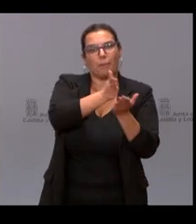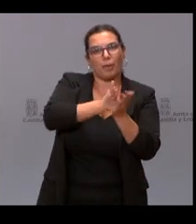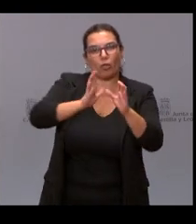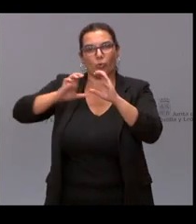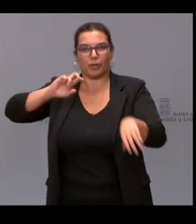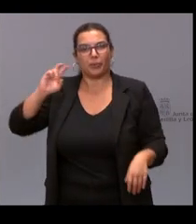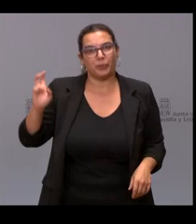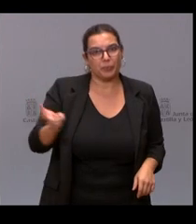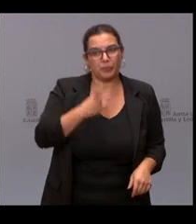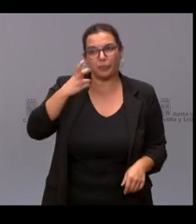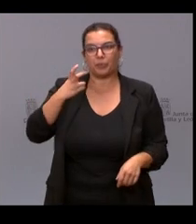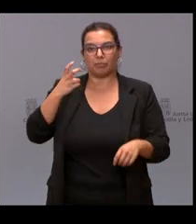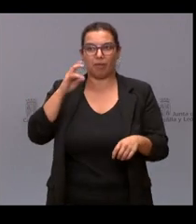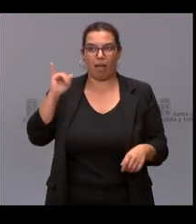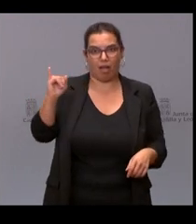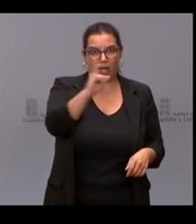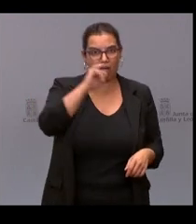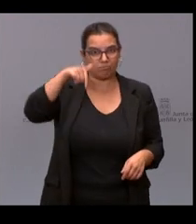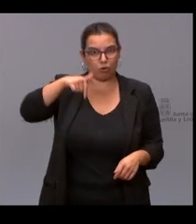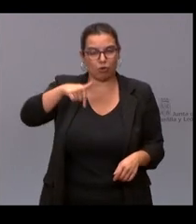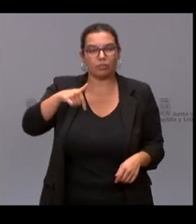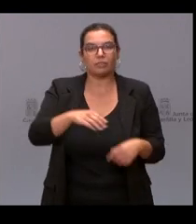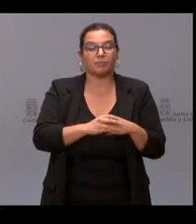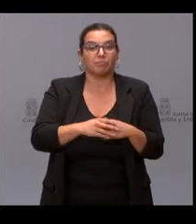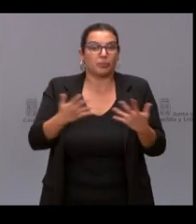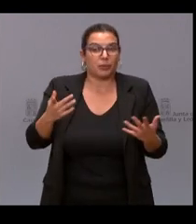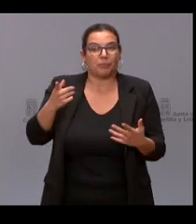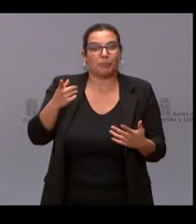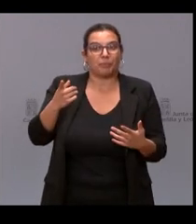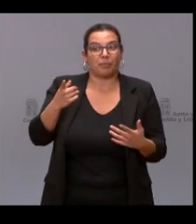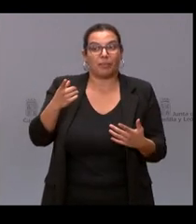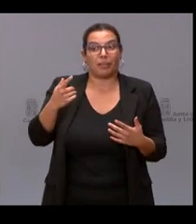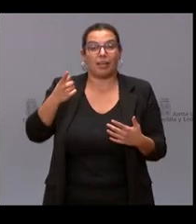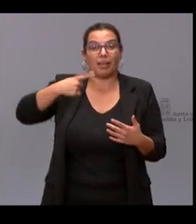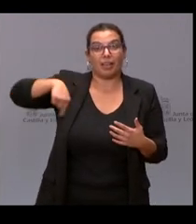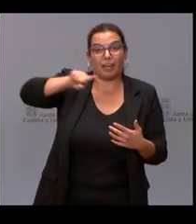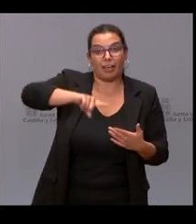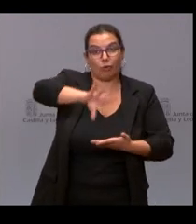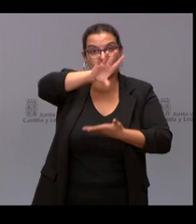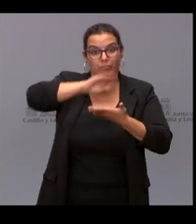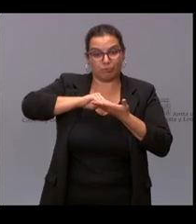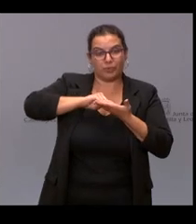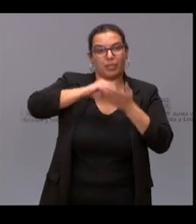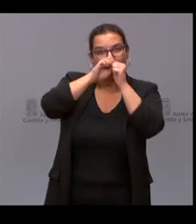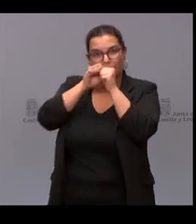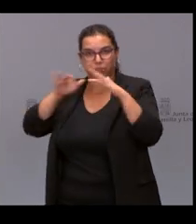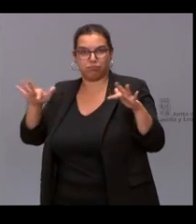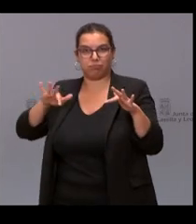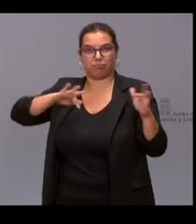comunicación que nos acompañan hoy aquí, que bueno, pues dan testimonio de esta noticia tan importante.